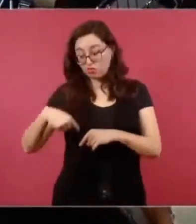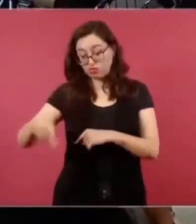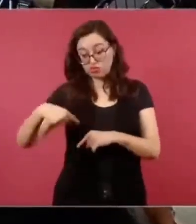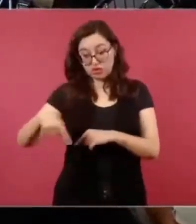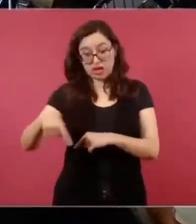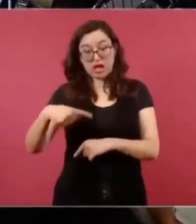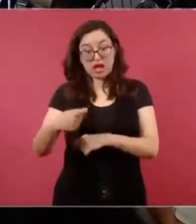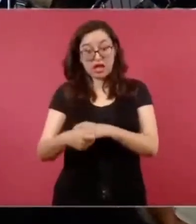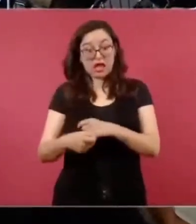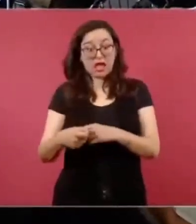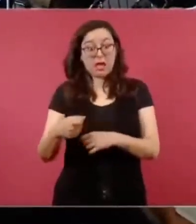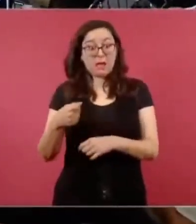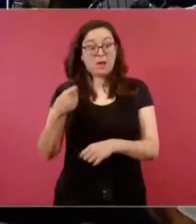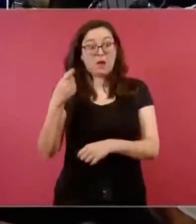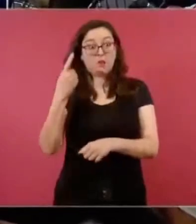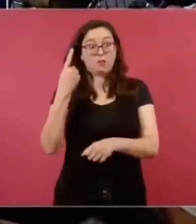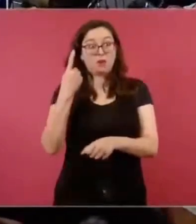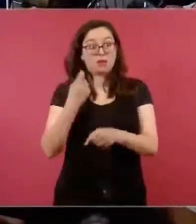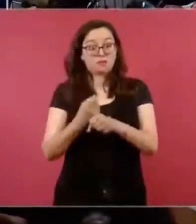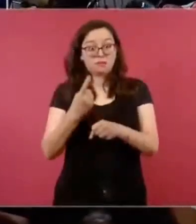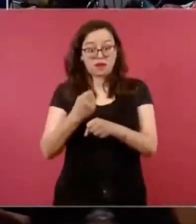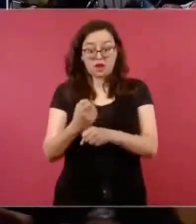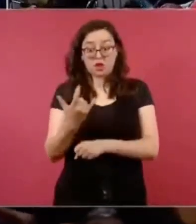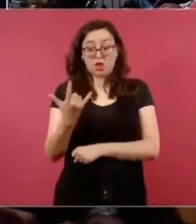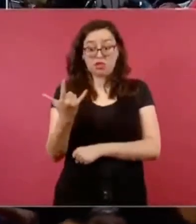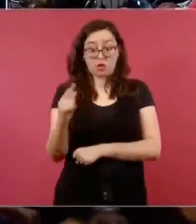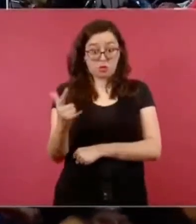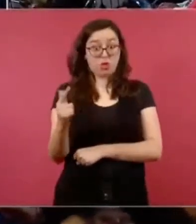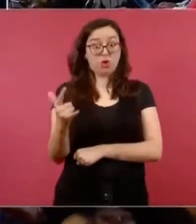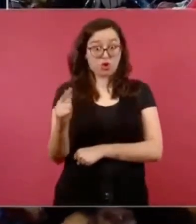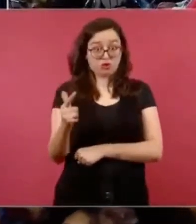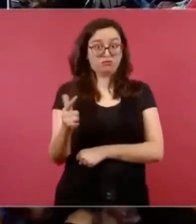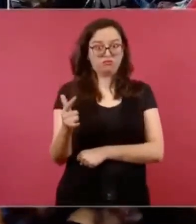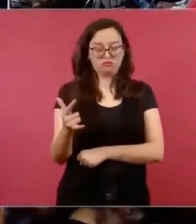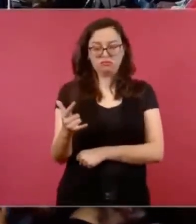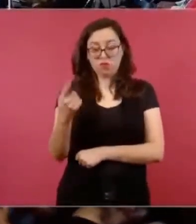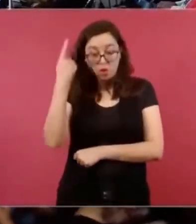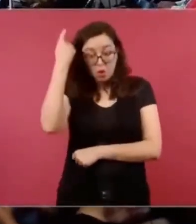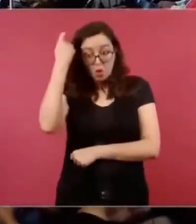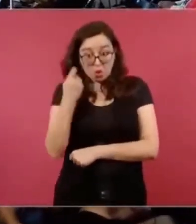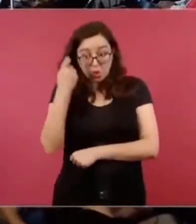desde el 1 de julio, que va a entrar en vigor.